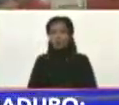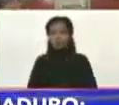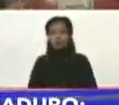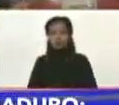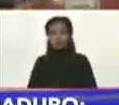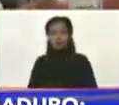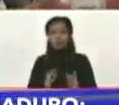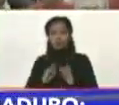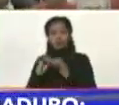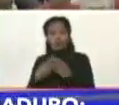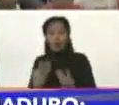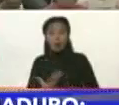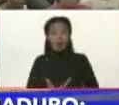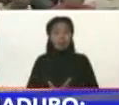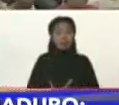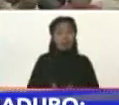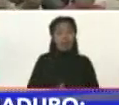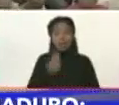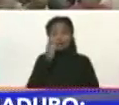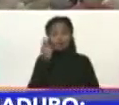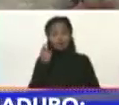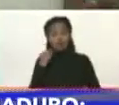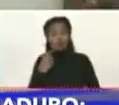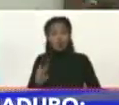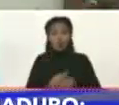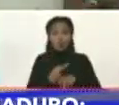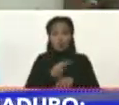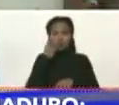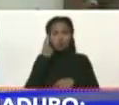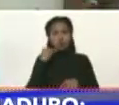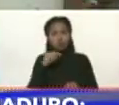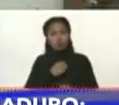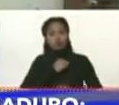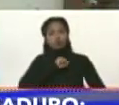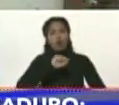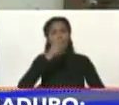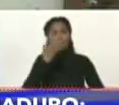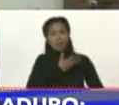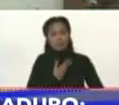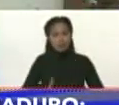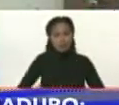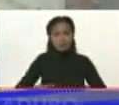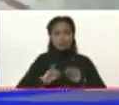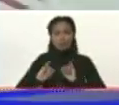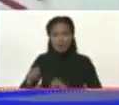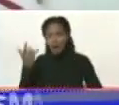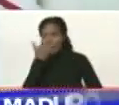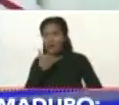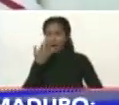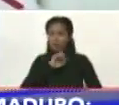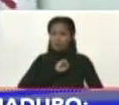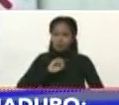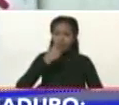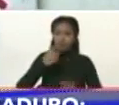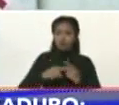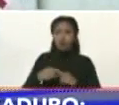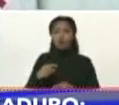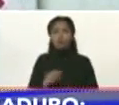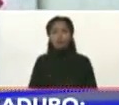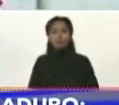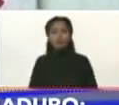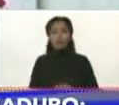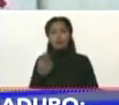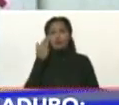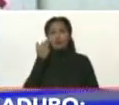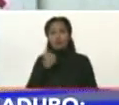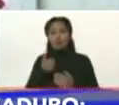Así como todas las alcaldesas y todos los gobernadores. Y soy un presidente afrodescendiente, un presidente cimarrón,